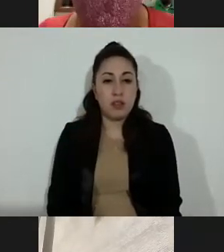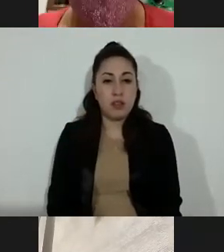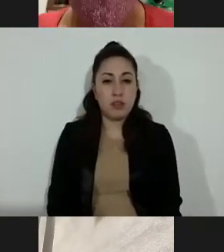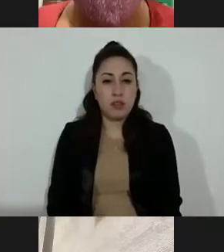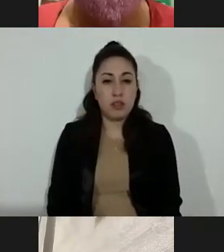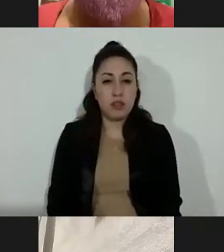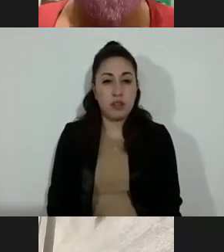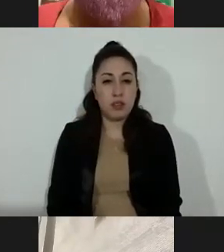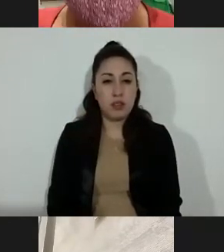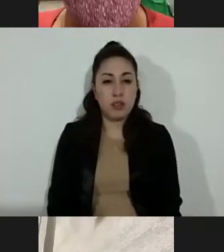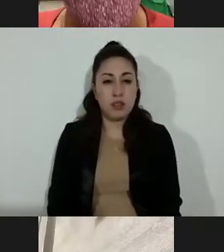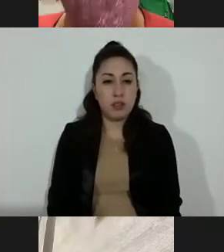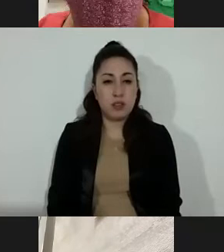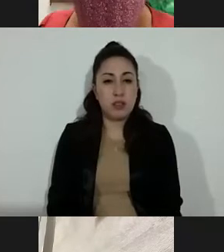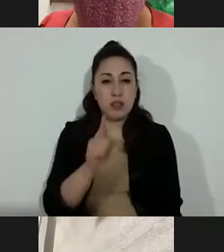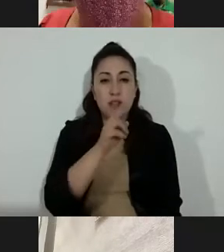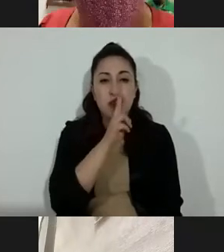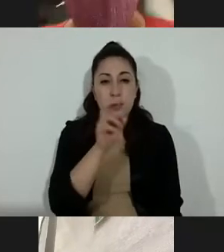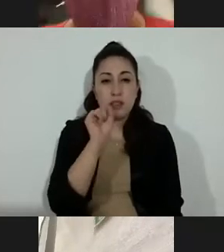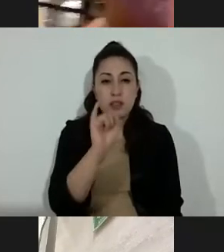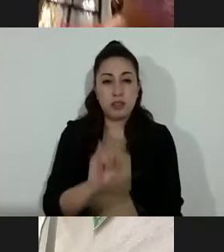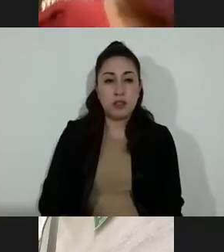Sí, Marta Ávila, a favor.